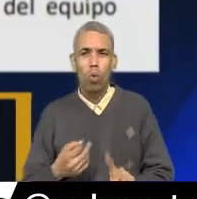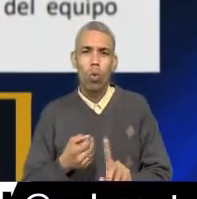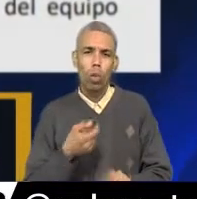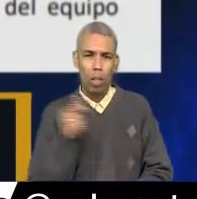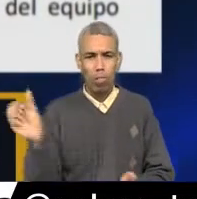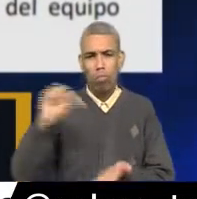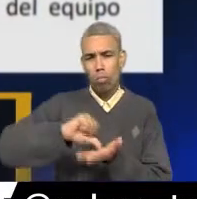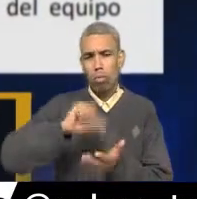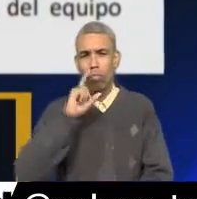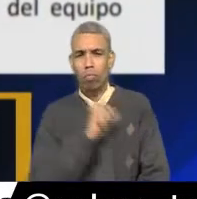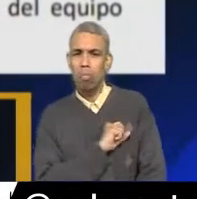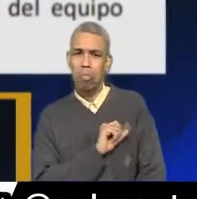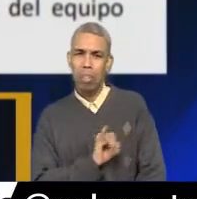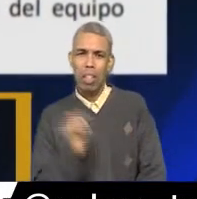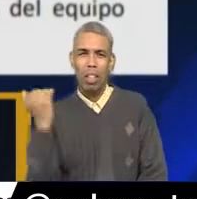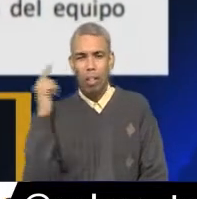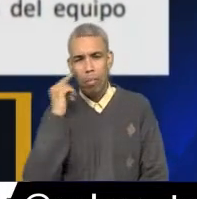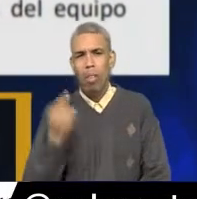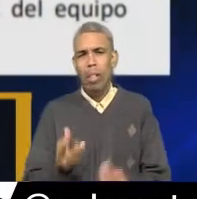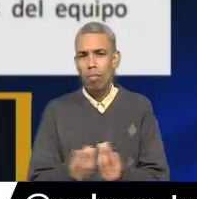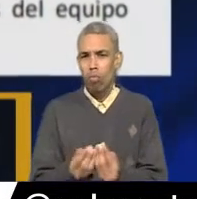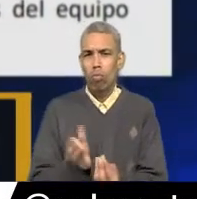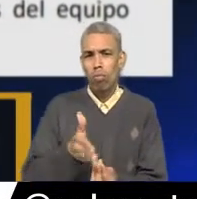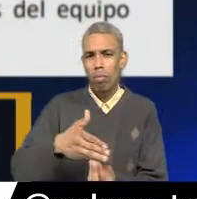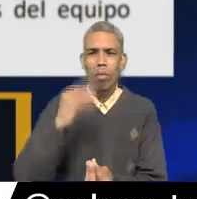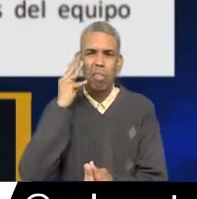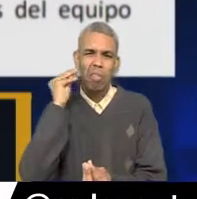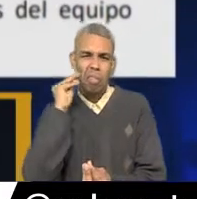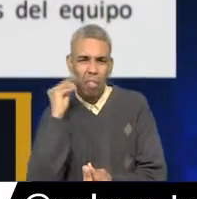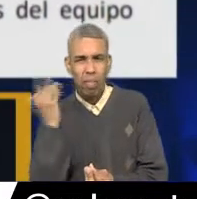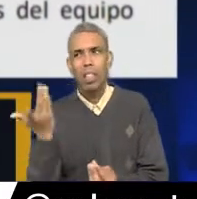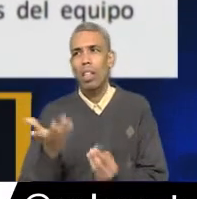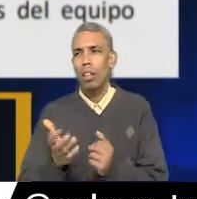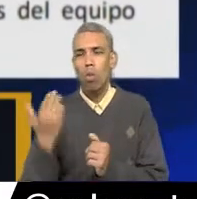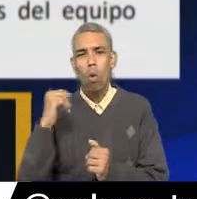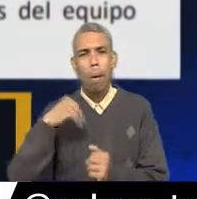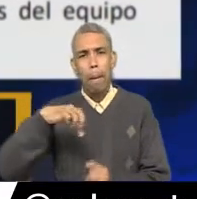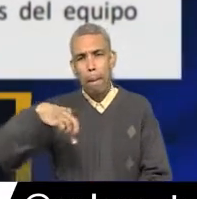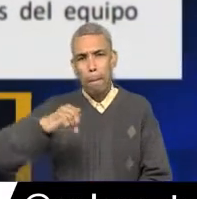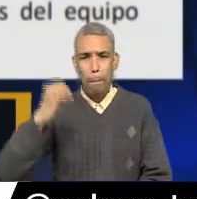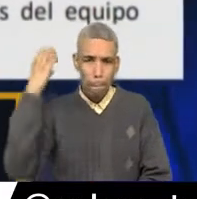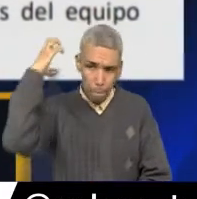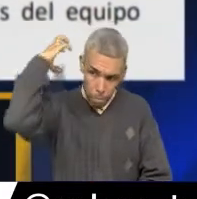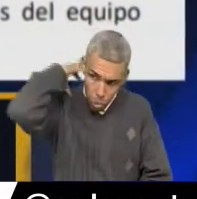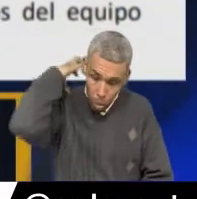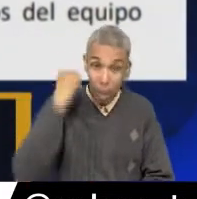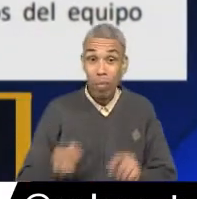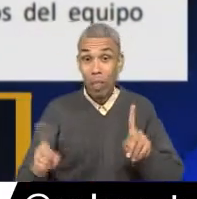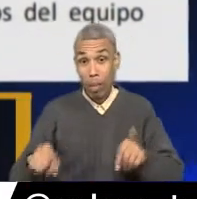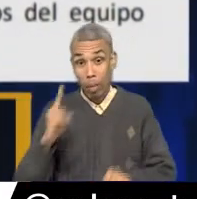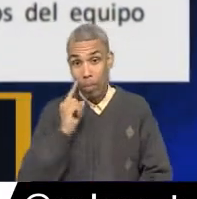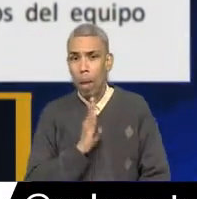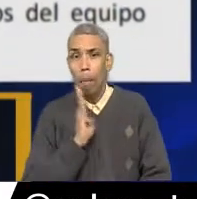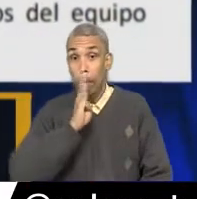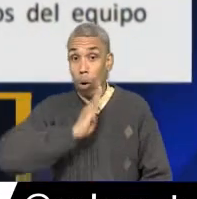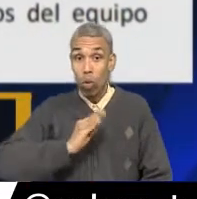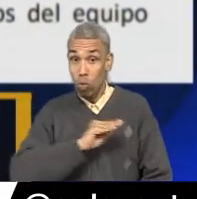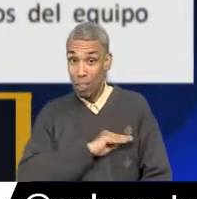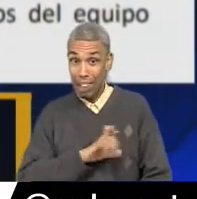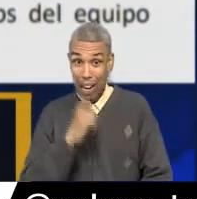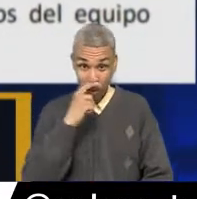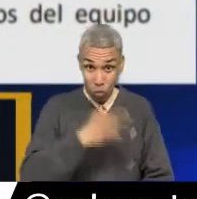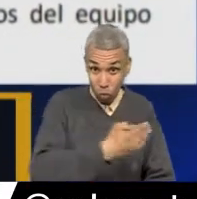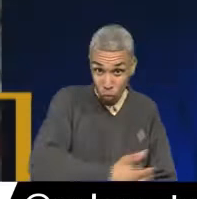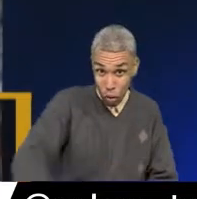Deportes Quindío. Además, tiene amplia experiencia en las divisiones menores y fútbol base con Boca Juniors de Cali y la Liga Vallecaucana de